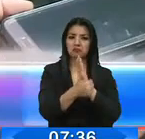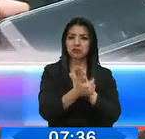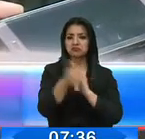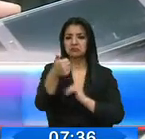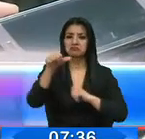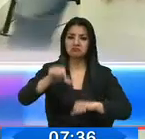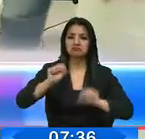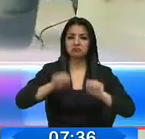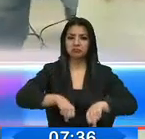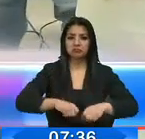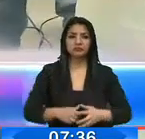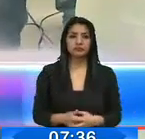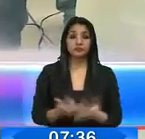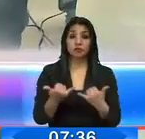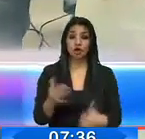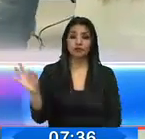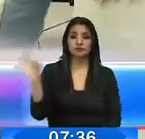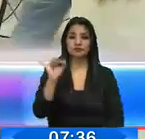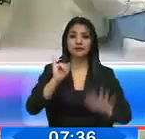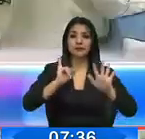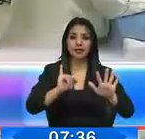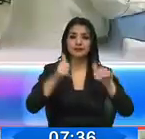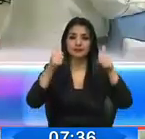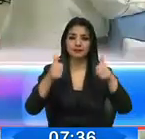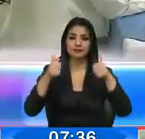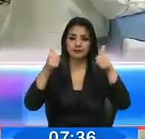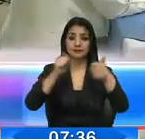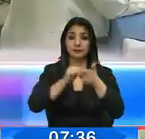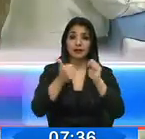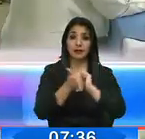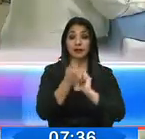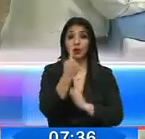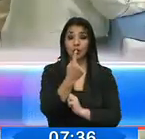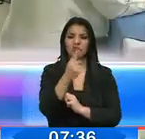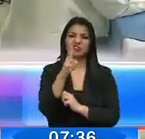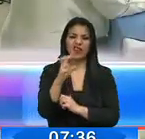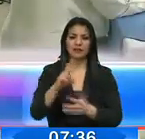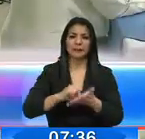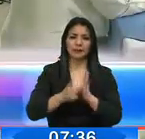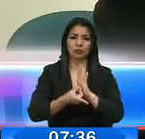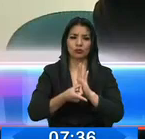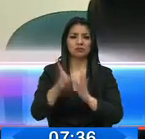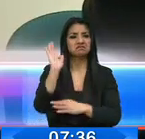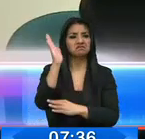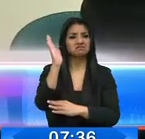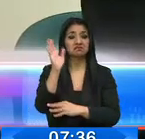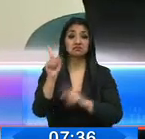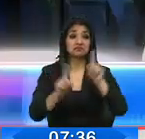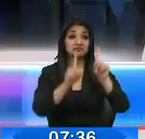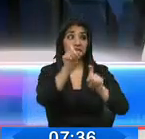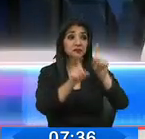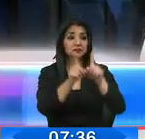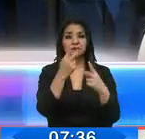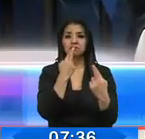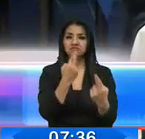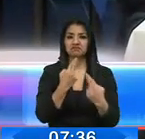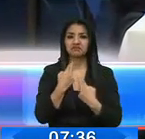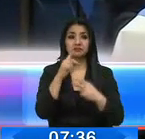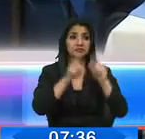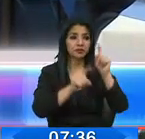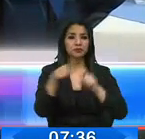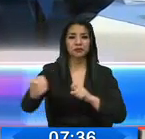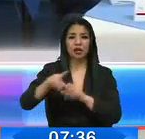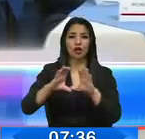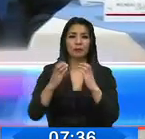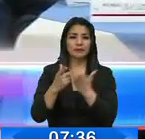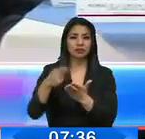el postulante, ¿no? Hoy se presentaron 6 candidatos. Cada uno tuvo un tiempo de 30 minutos para responder múltiples preguntas por parte de los integrantes de la